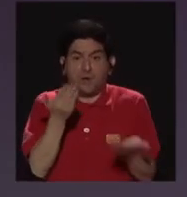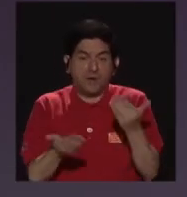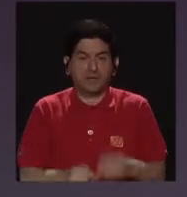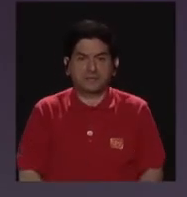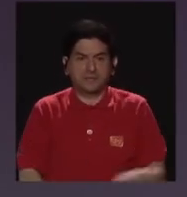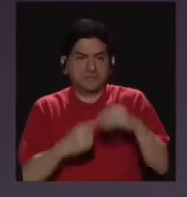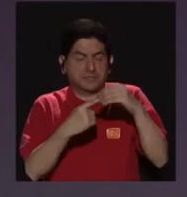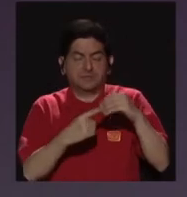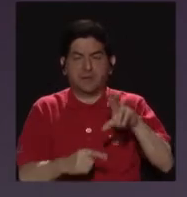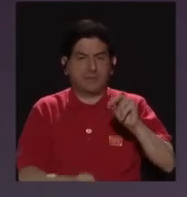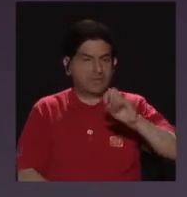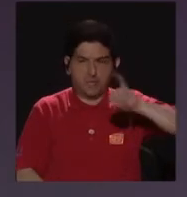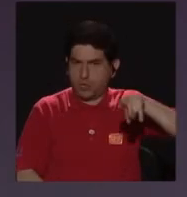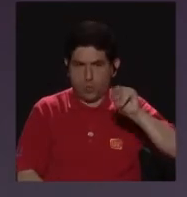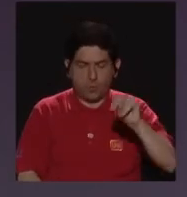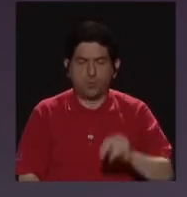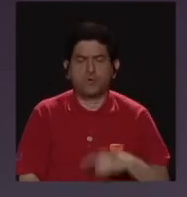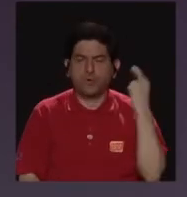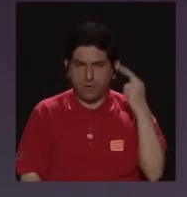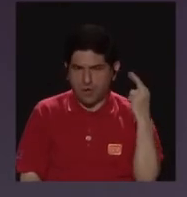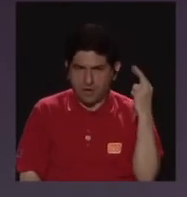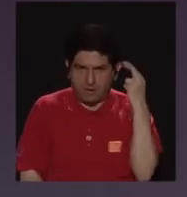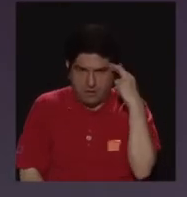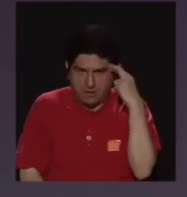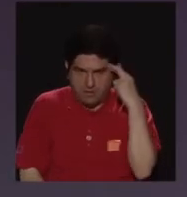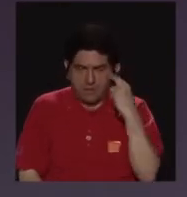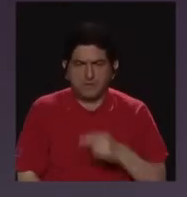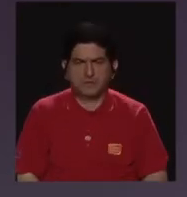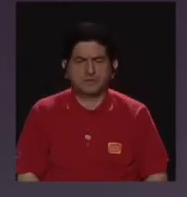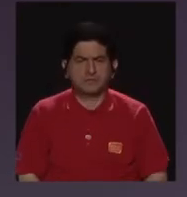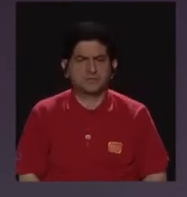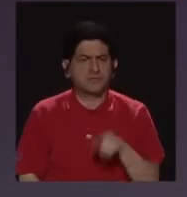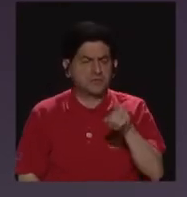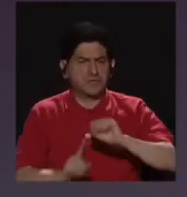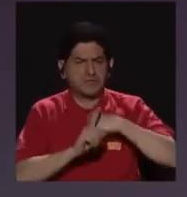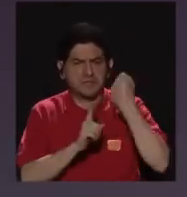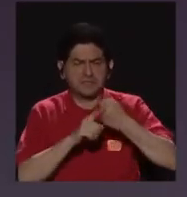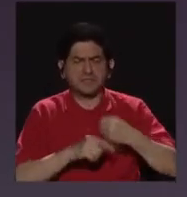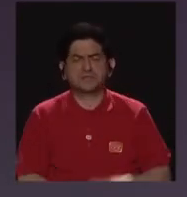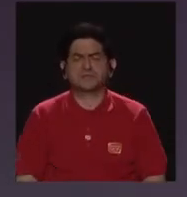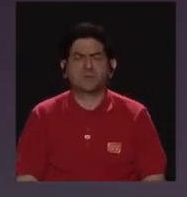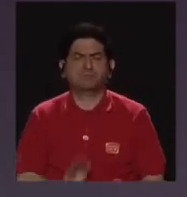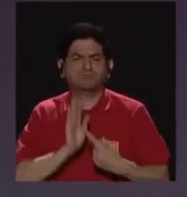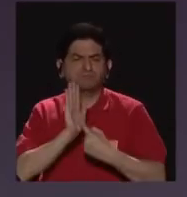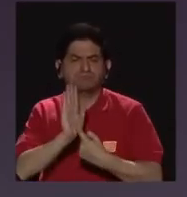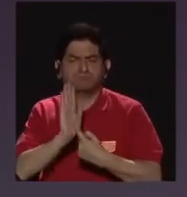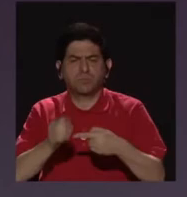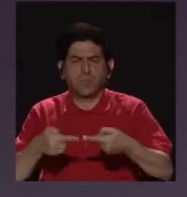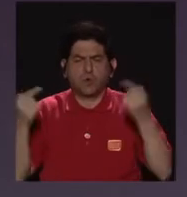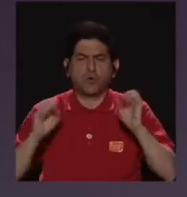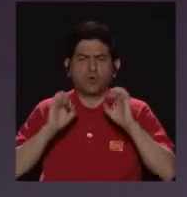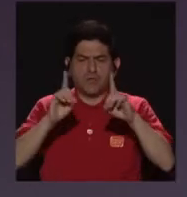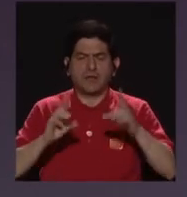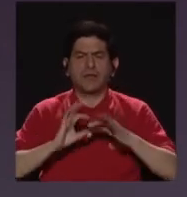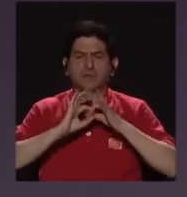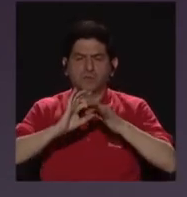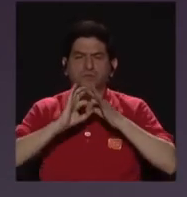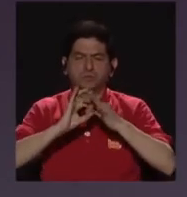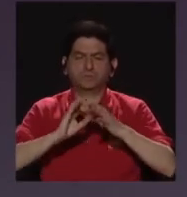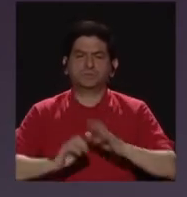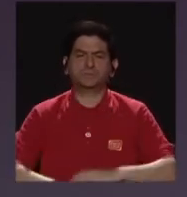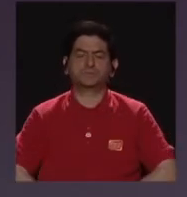junio en ocasión de de la manifestación contra la educación sexual